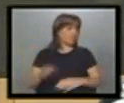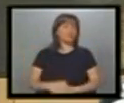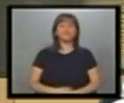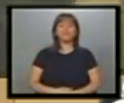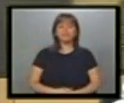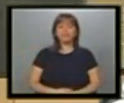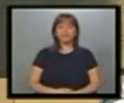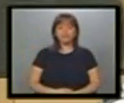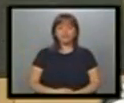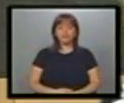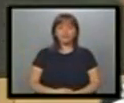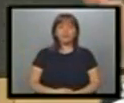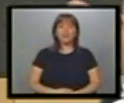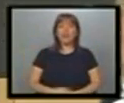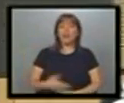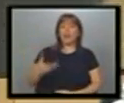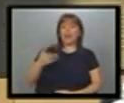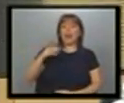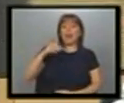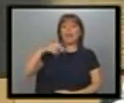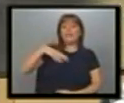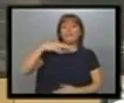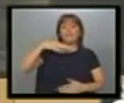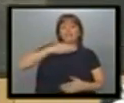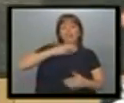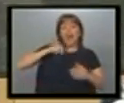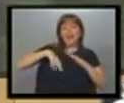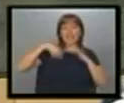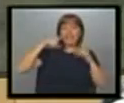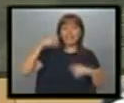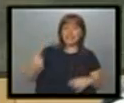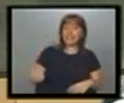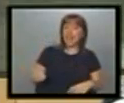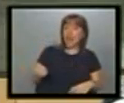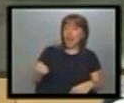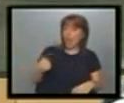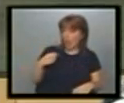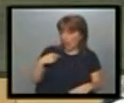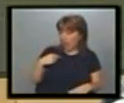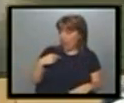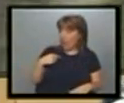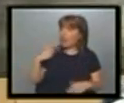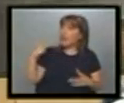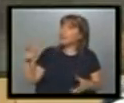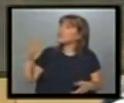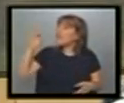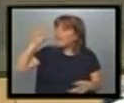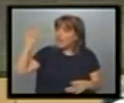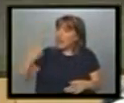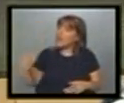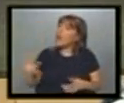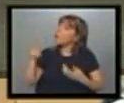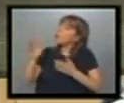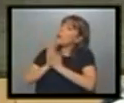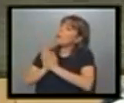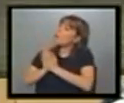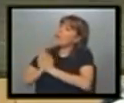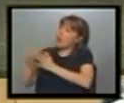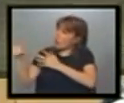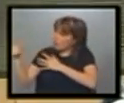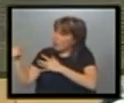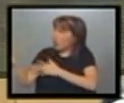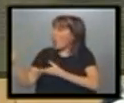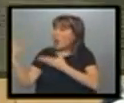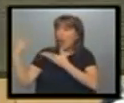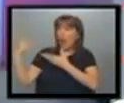hable, que se entregue, que se abra, que muestre la información, porque como a él lo dejaron solo, a Lázaro Báez también lo dejaron solo,